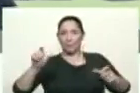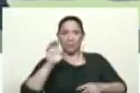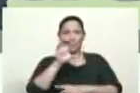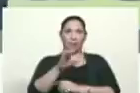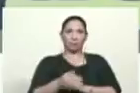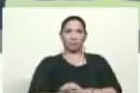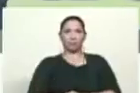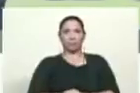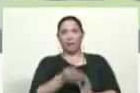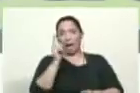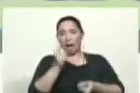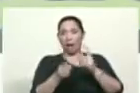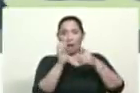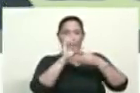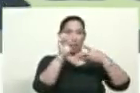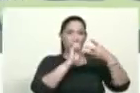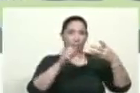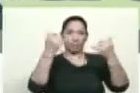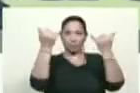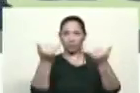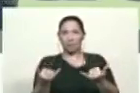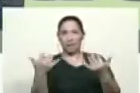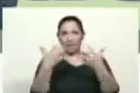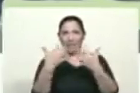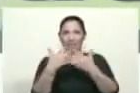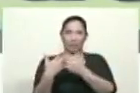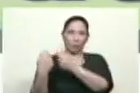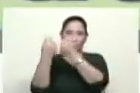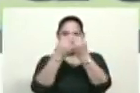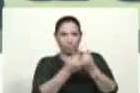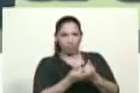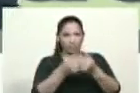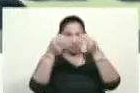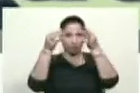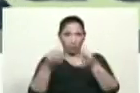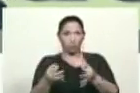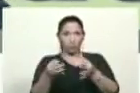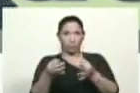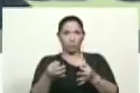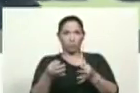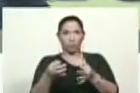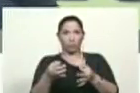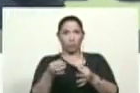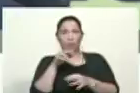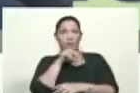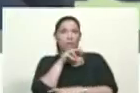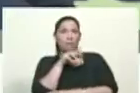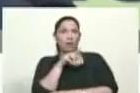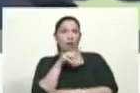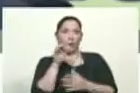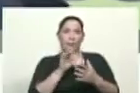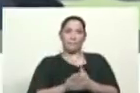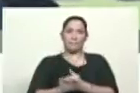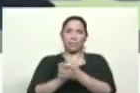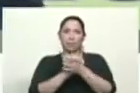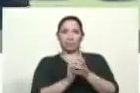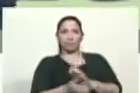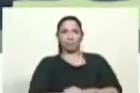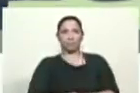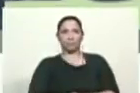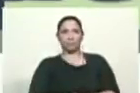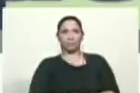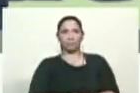con algunos elementos ya de la guerra económica, de lo que seguramente nos va a hablar la compañera.